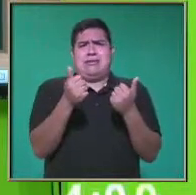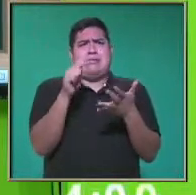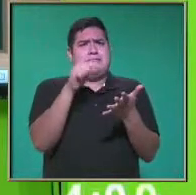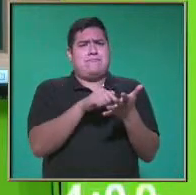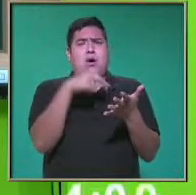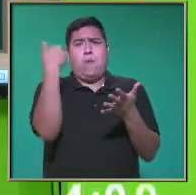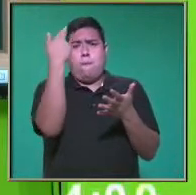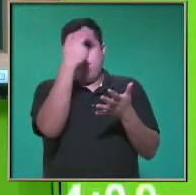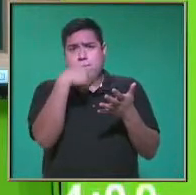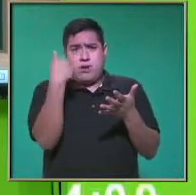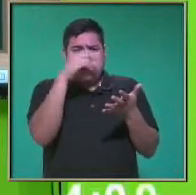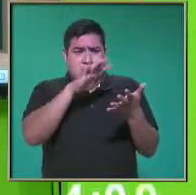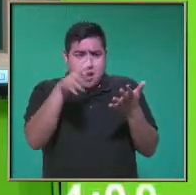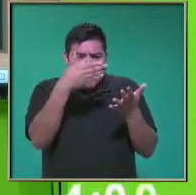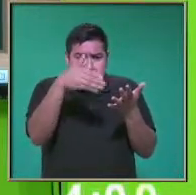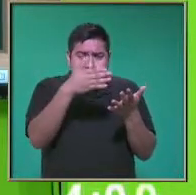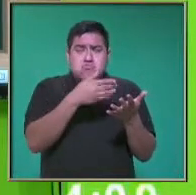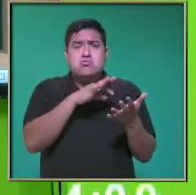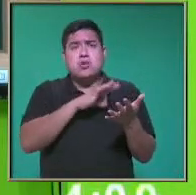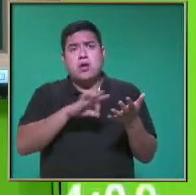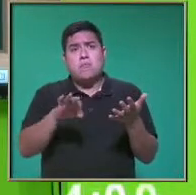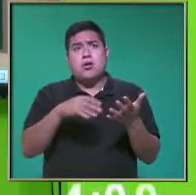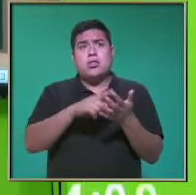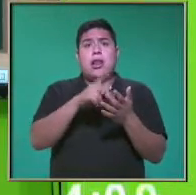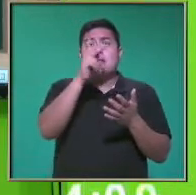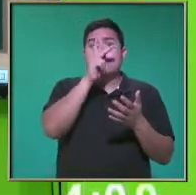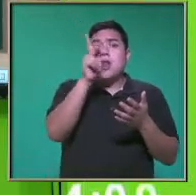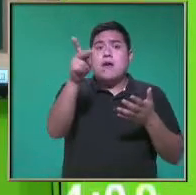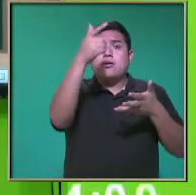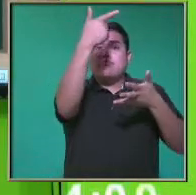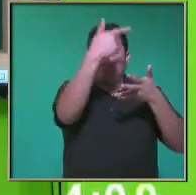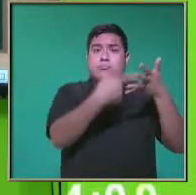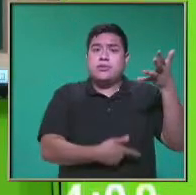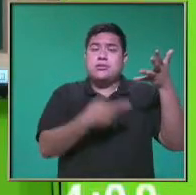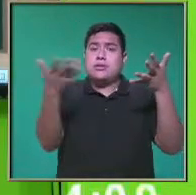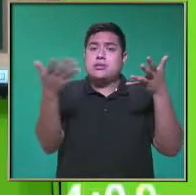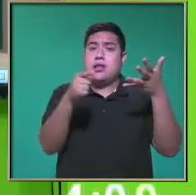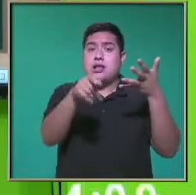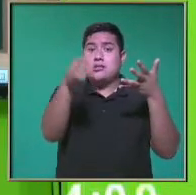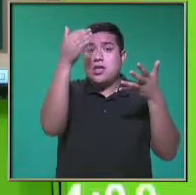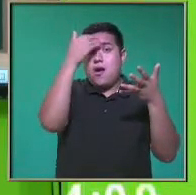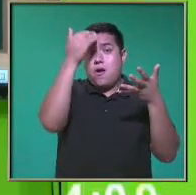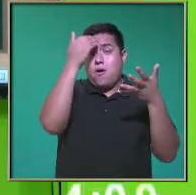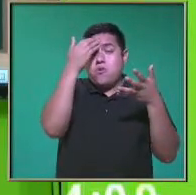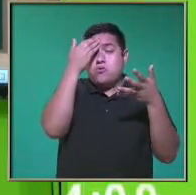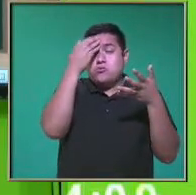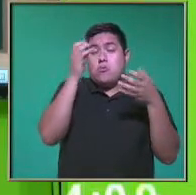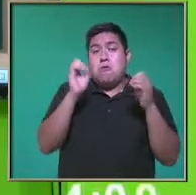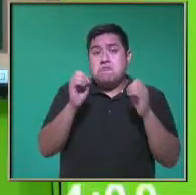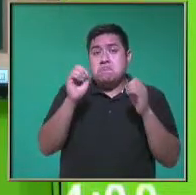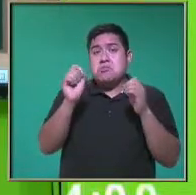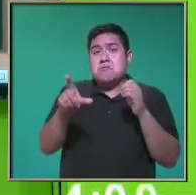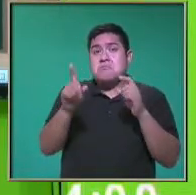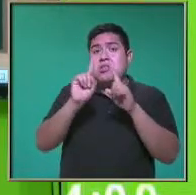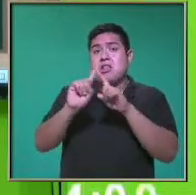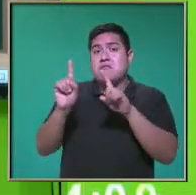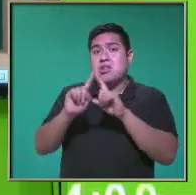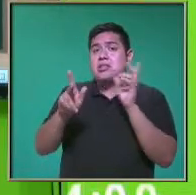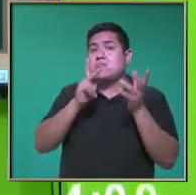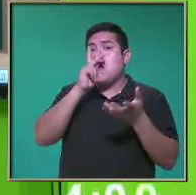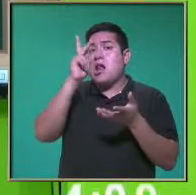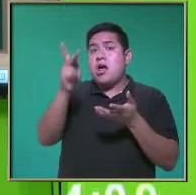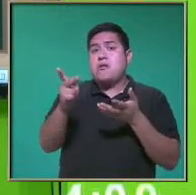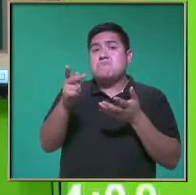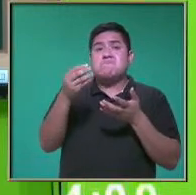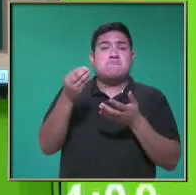list. Puedes hacer una lista de vocabulario también de las palabras que ya dominas, de las que ya conoces, o también una de las palabras que aún